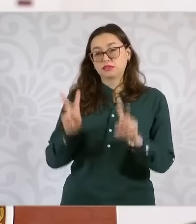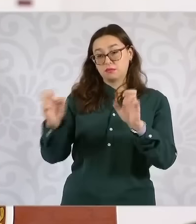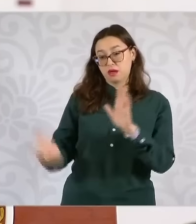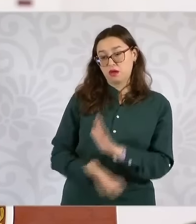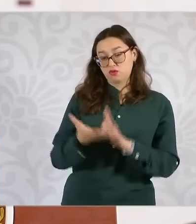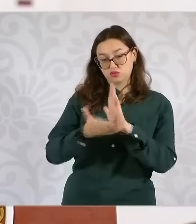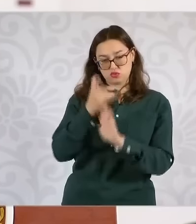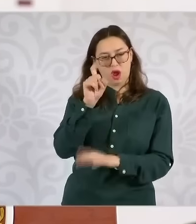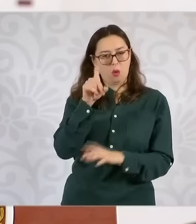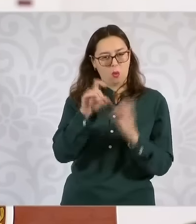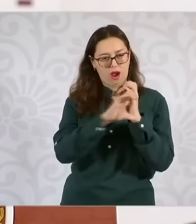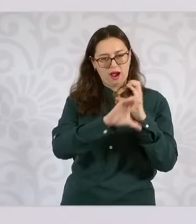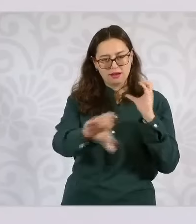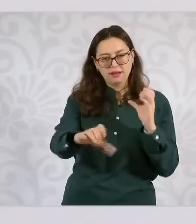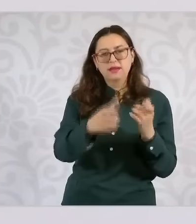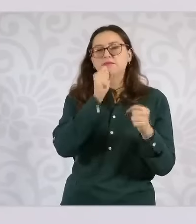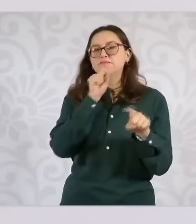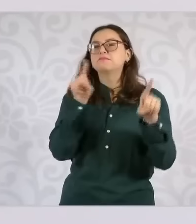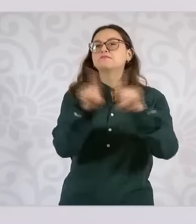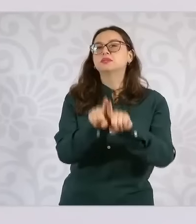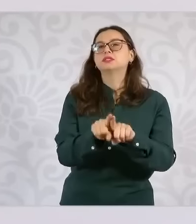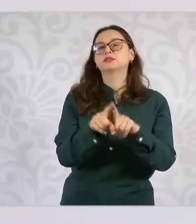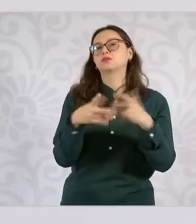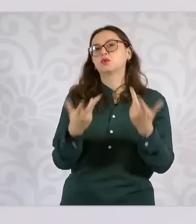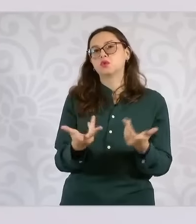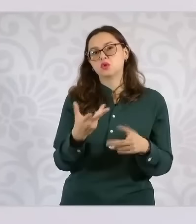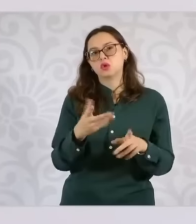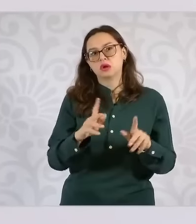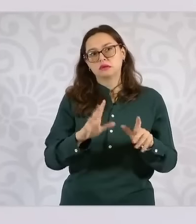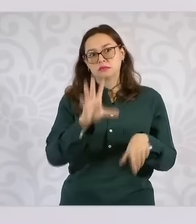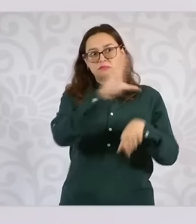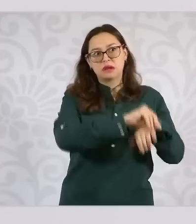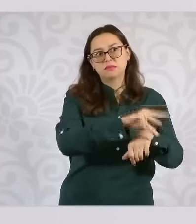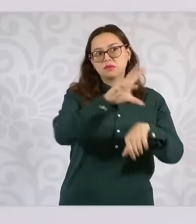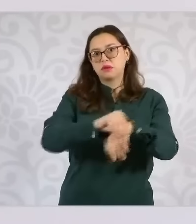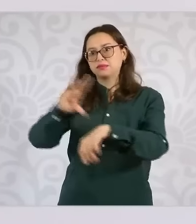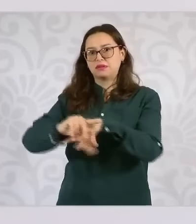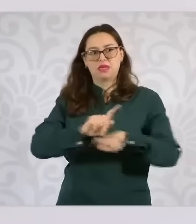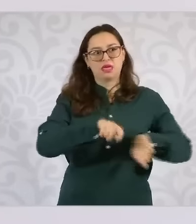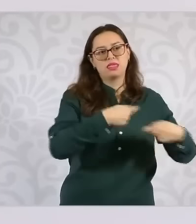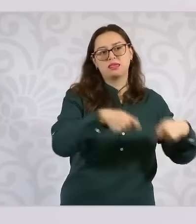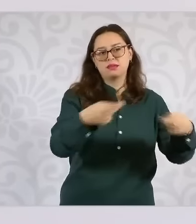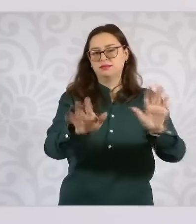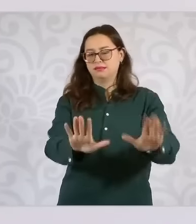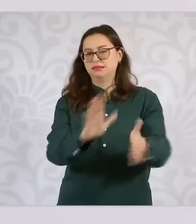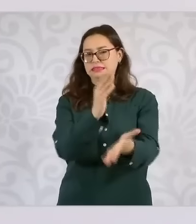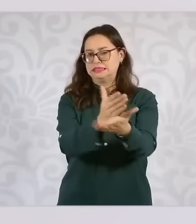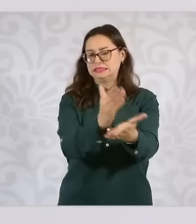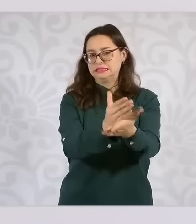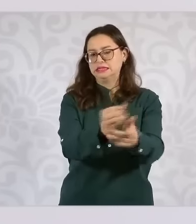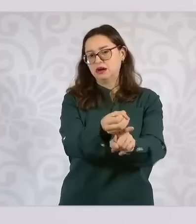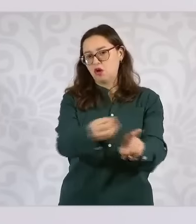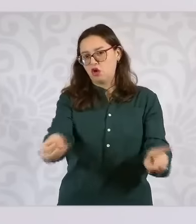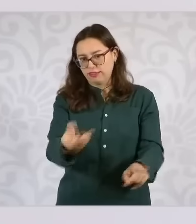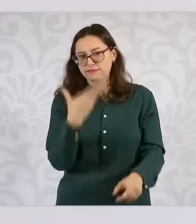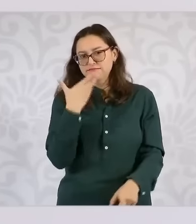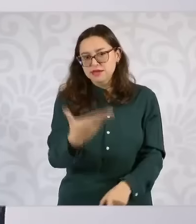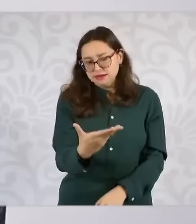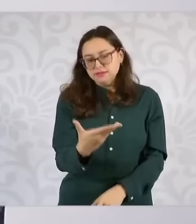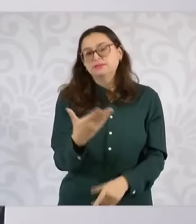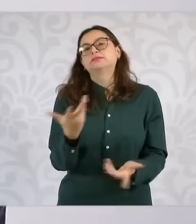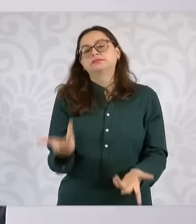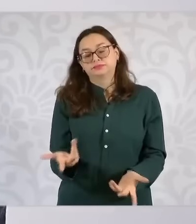hidráulicas y también el ordenamiento de las concesiones para atender el problema de desabasto de agua, particularmente en Tijuana,